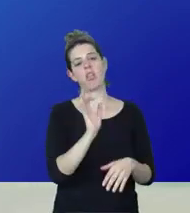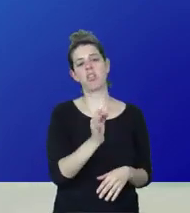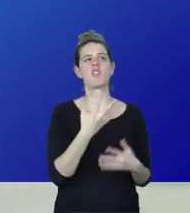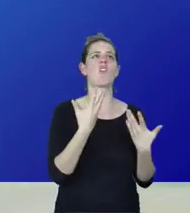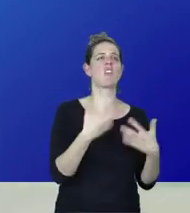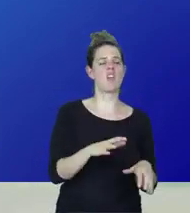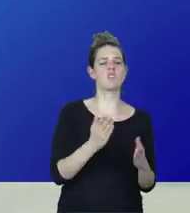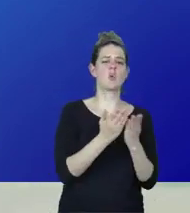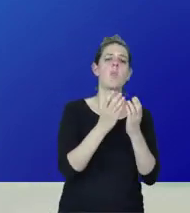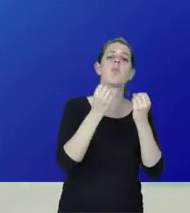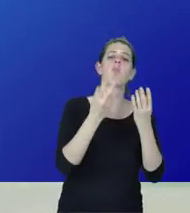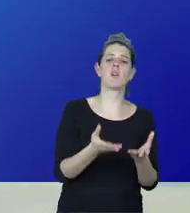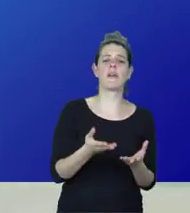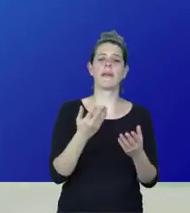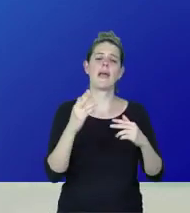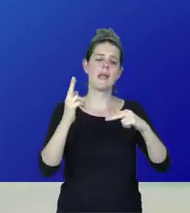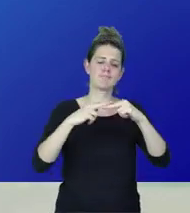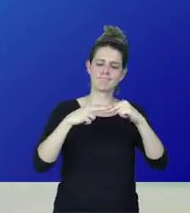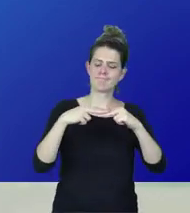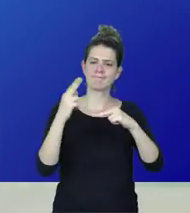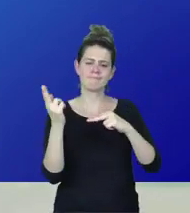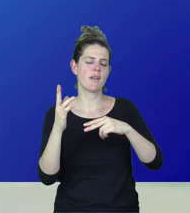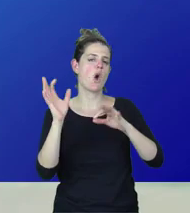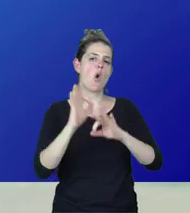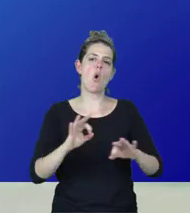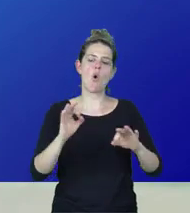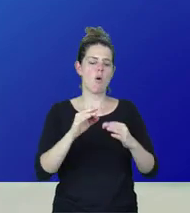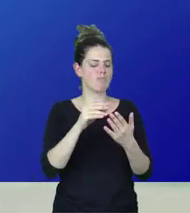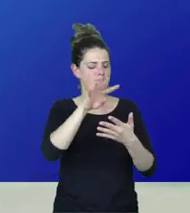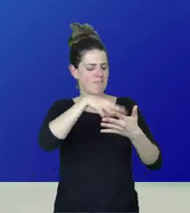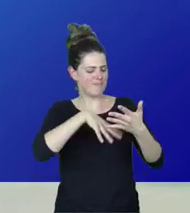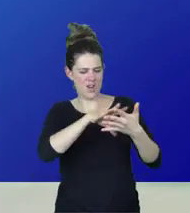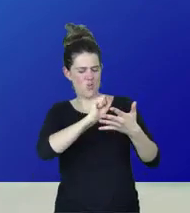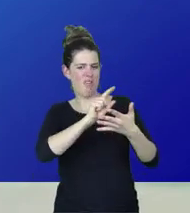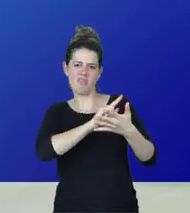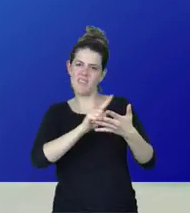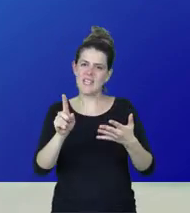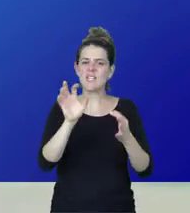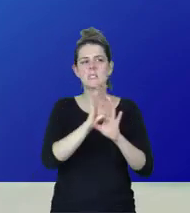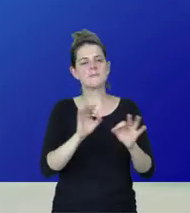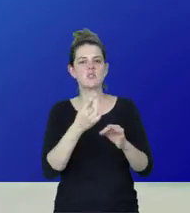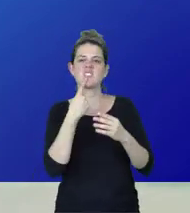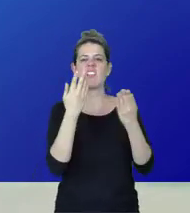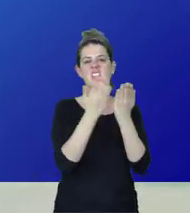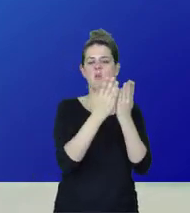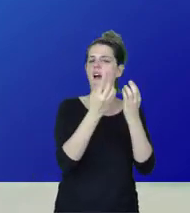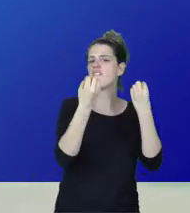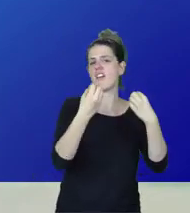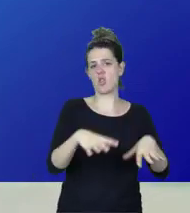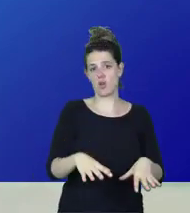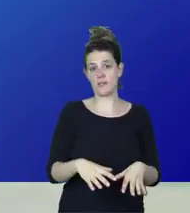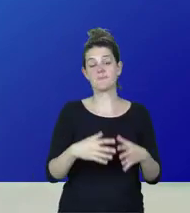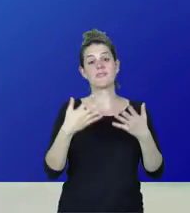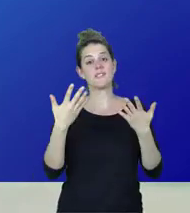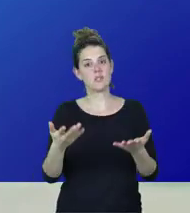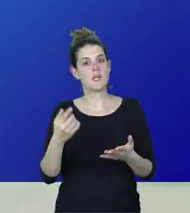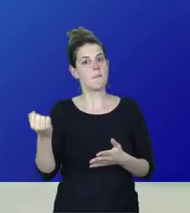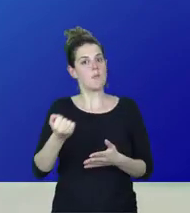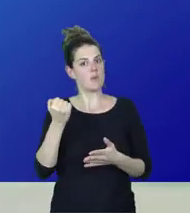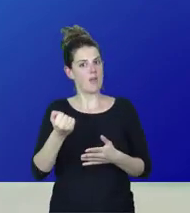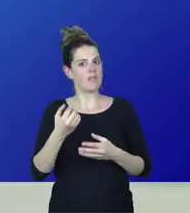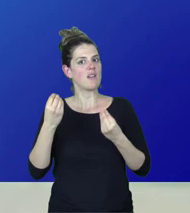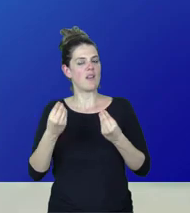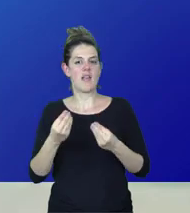por causa de no poder conectarse, de no entender los materiales. En ese sentido nosotros queremos recalcar que no